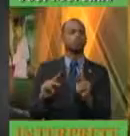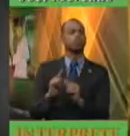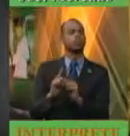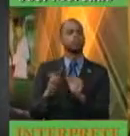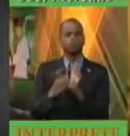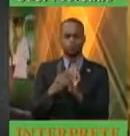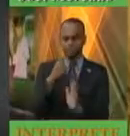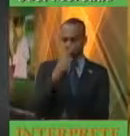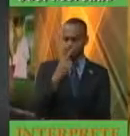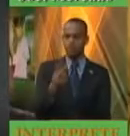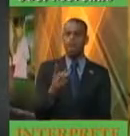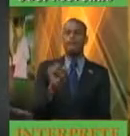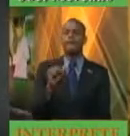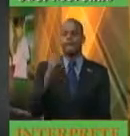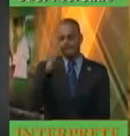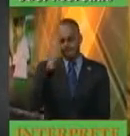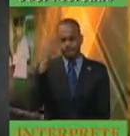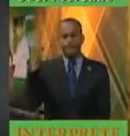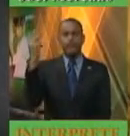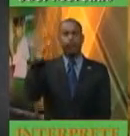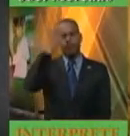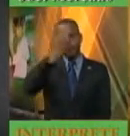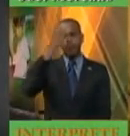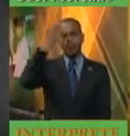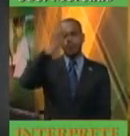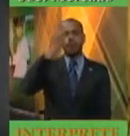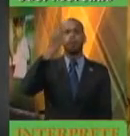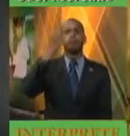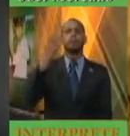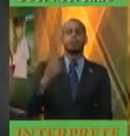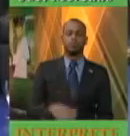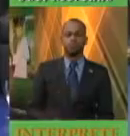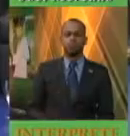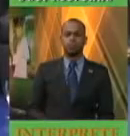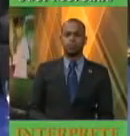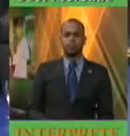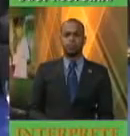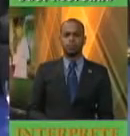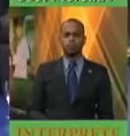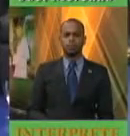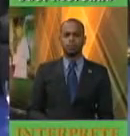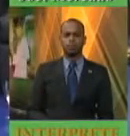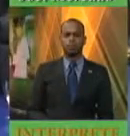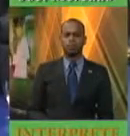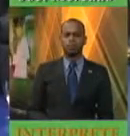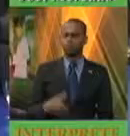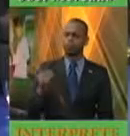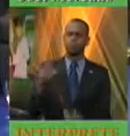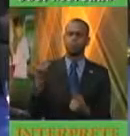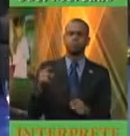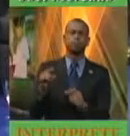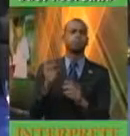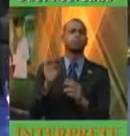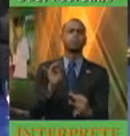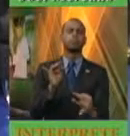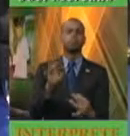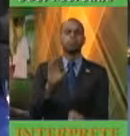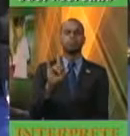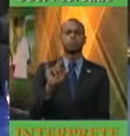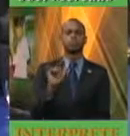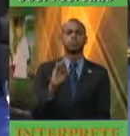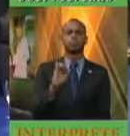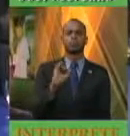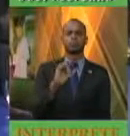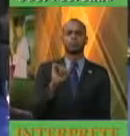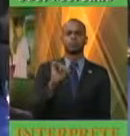se mantenga en la memoria de nosotros y que esté bien. Guillermo, recuérdanos tú eso, la batalla de la Barranquita. Aprovecharte que